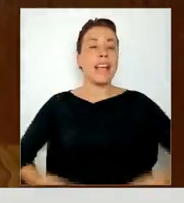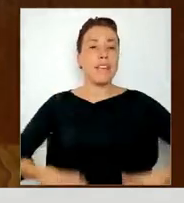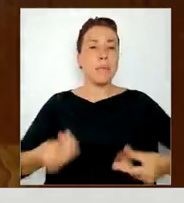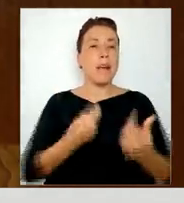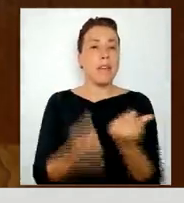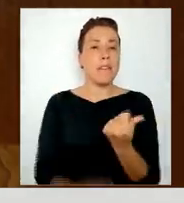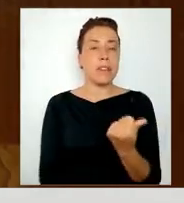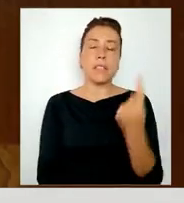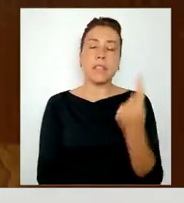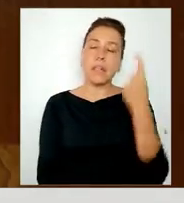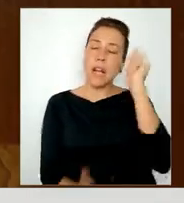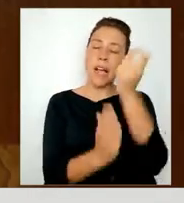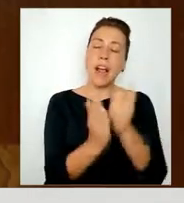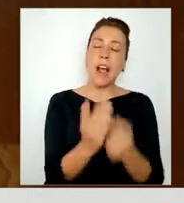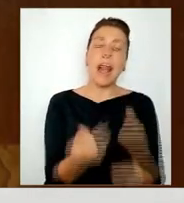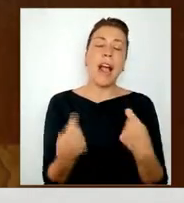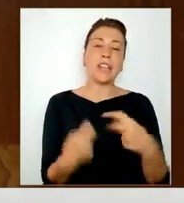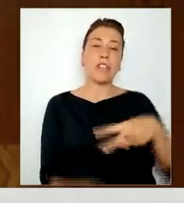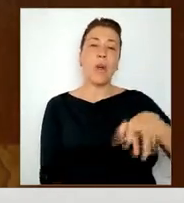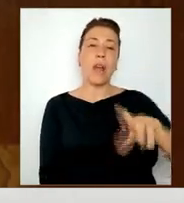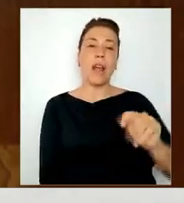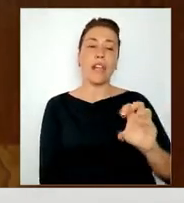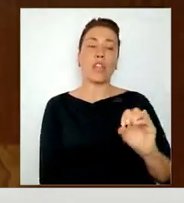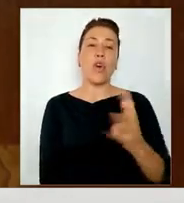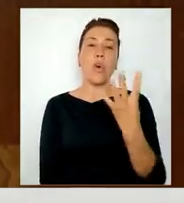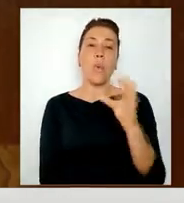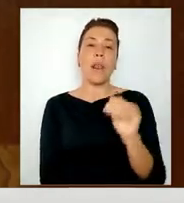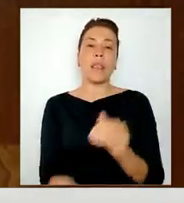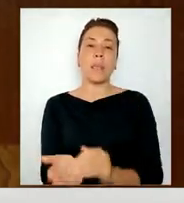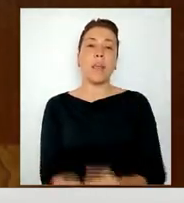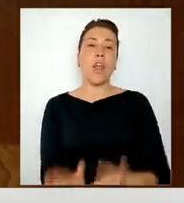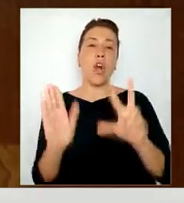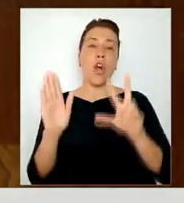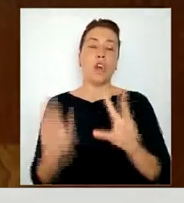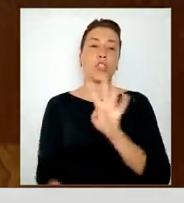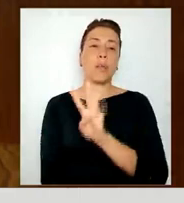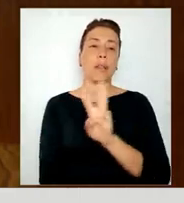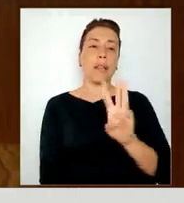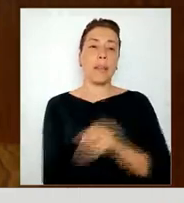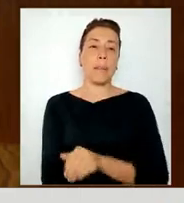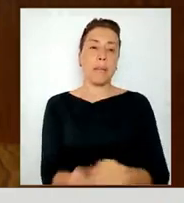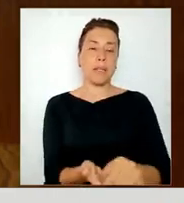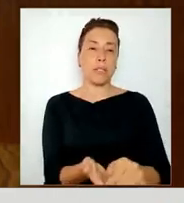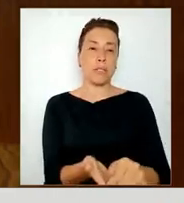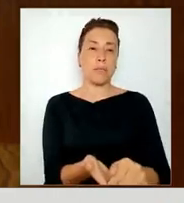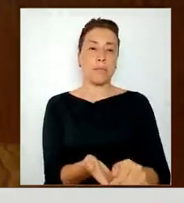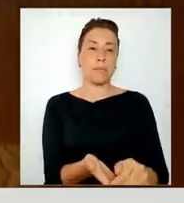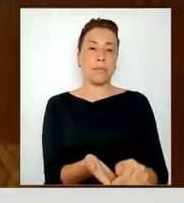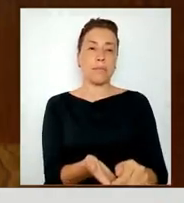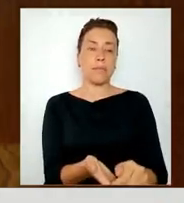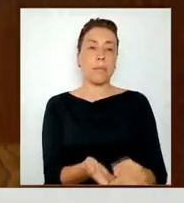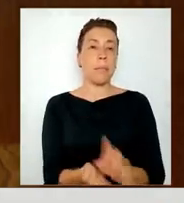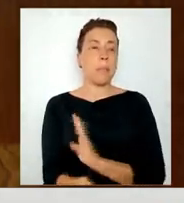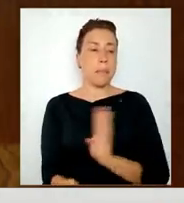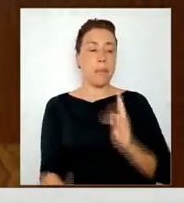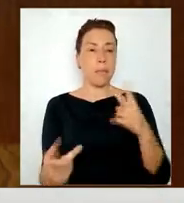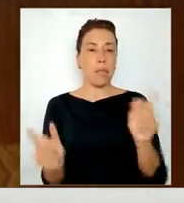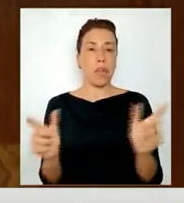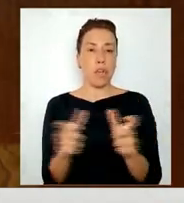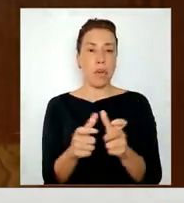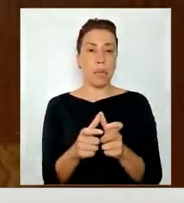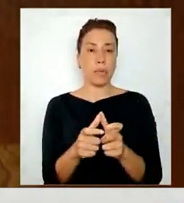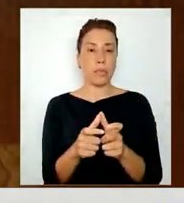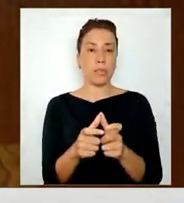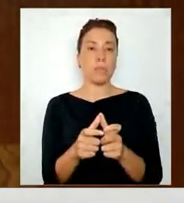Neto en régimen de cuarenta mil ochocientos cuarenta y tres millones los integrantes de la comisión formularon diversas consultas